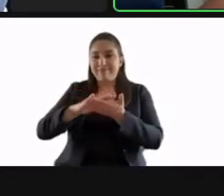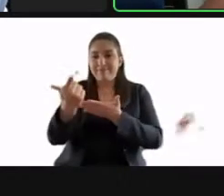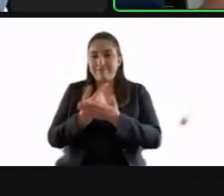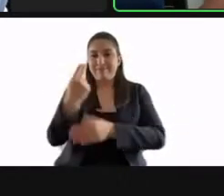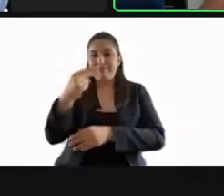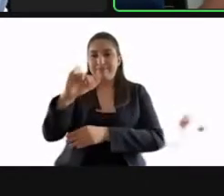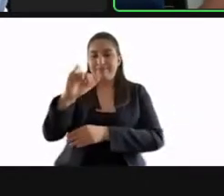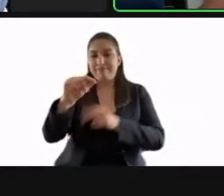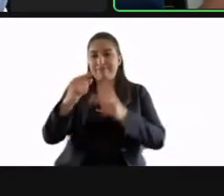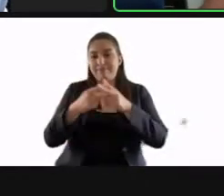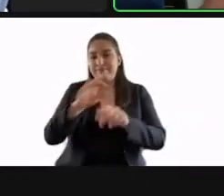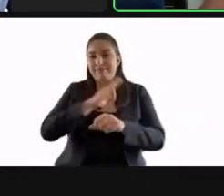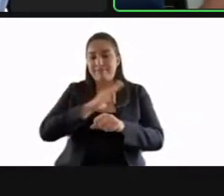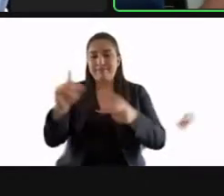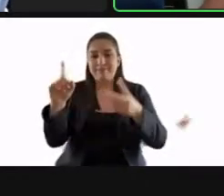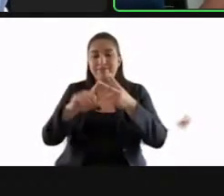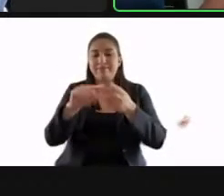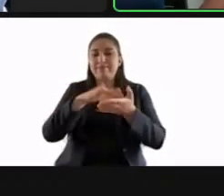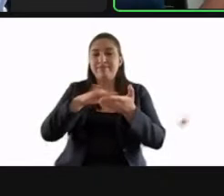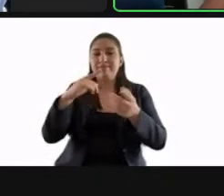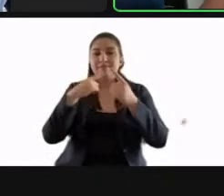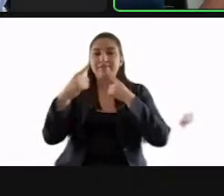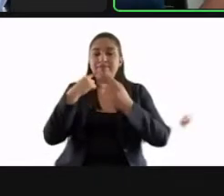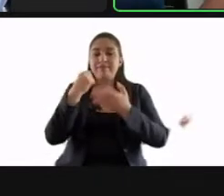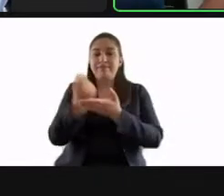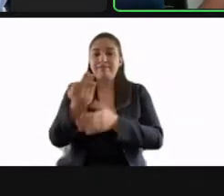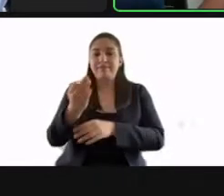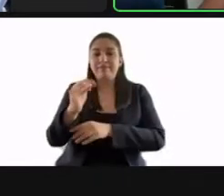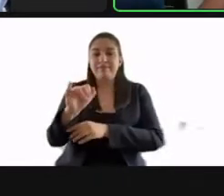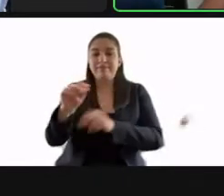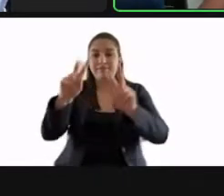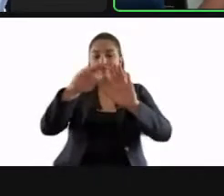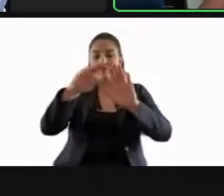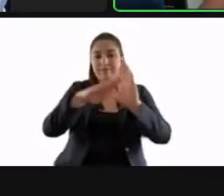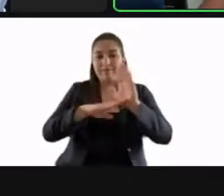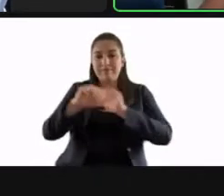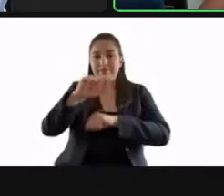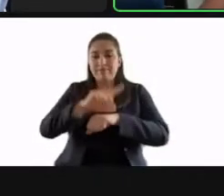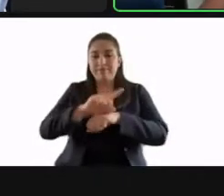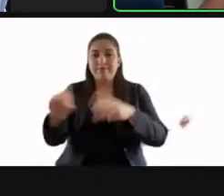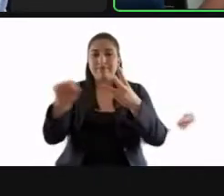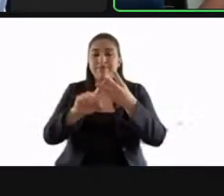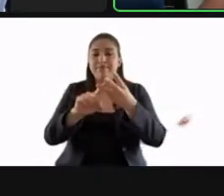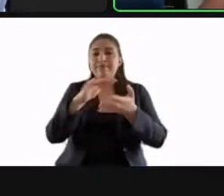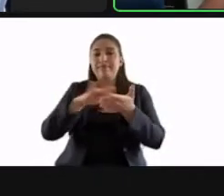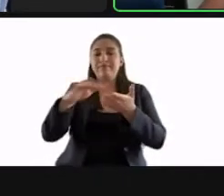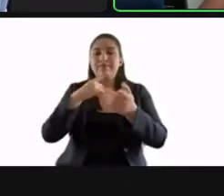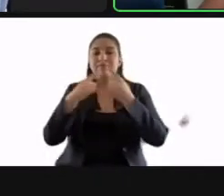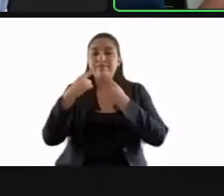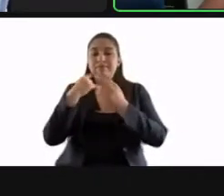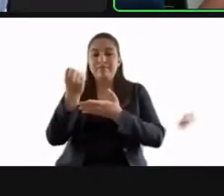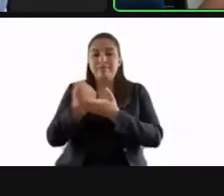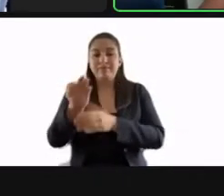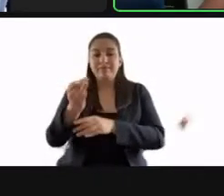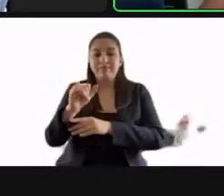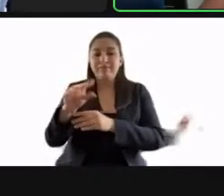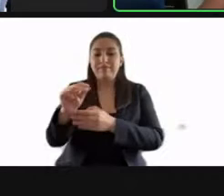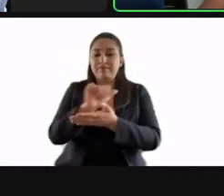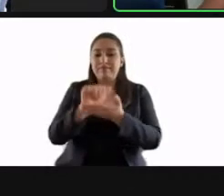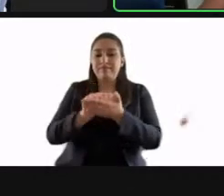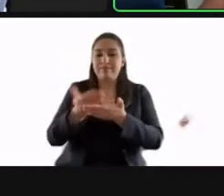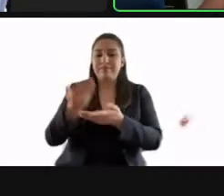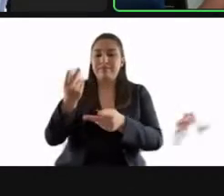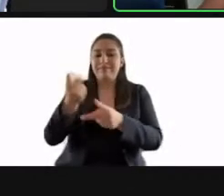cuórum. Dos, lectura, discusión y en su caso aprobación del orden del día. Tres, lectura, discusión y en su caso aprobación del acta de la sesión anterior.